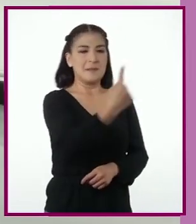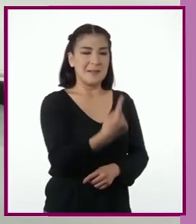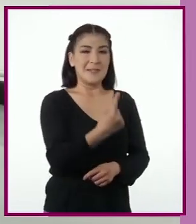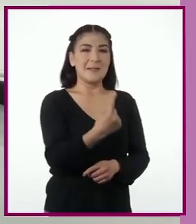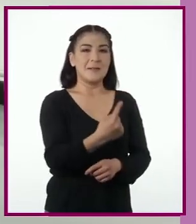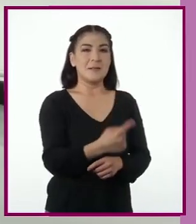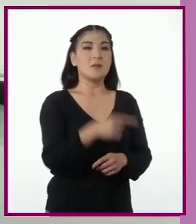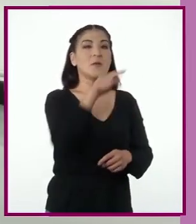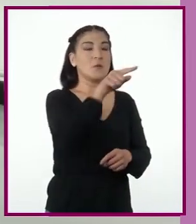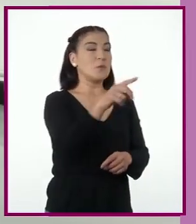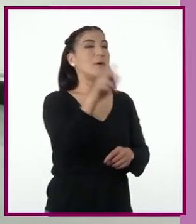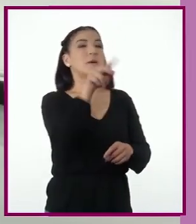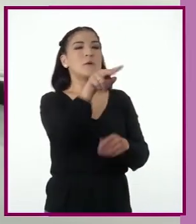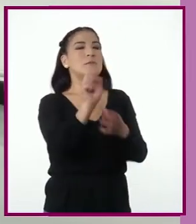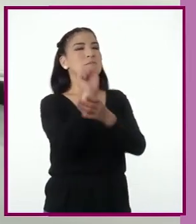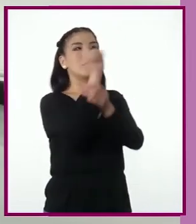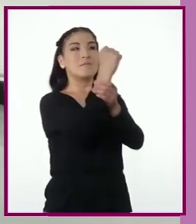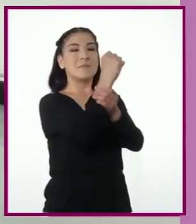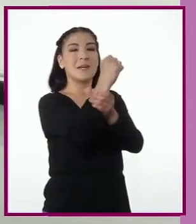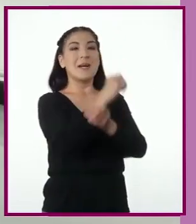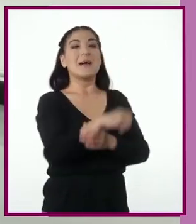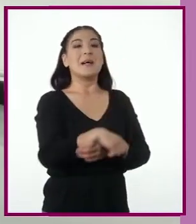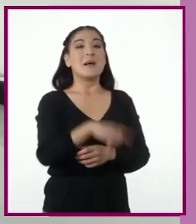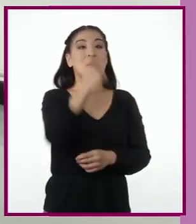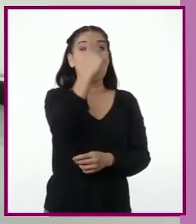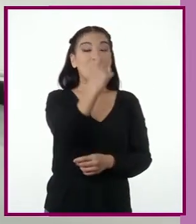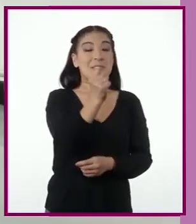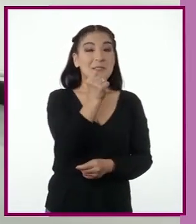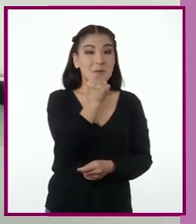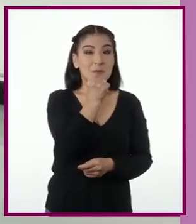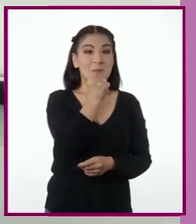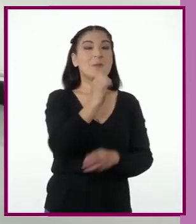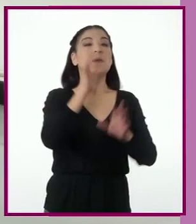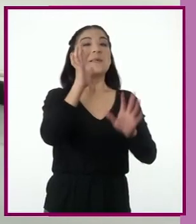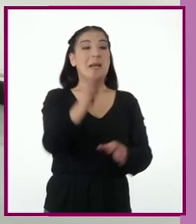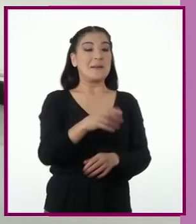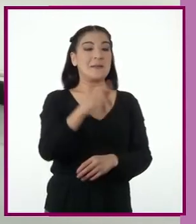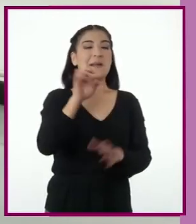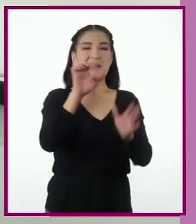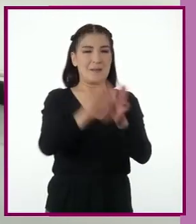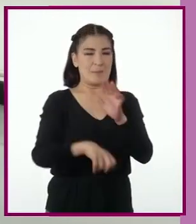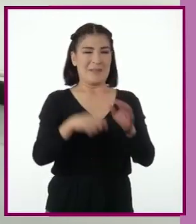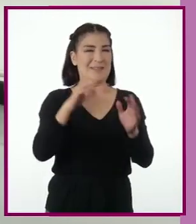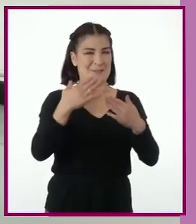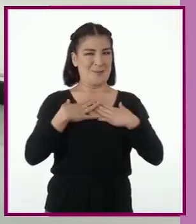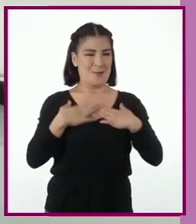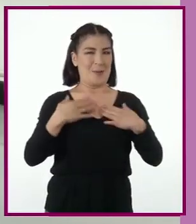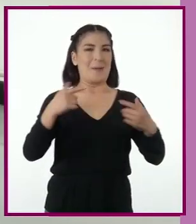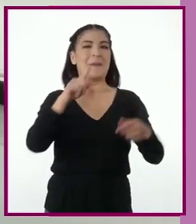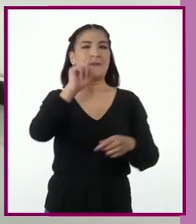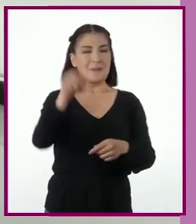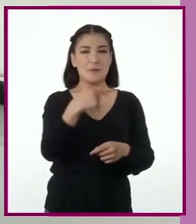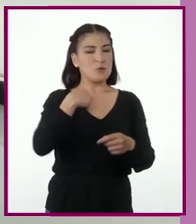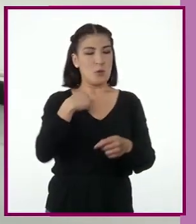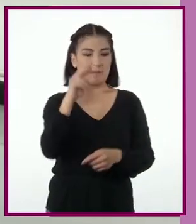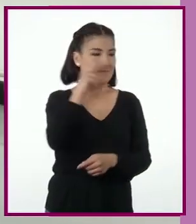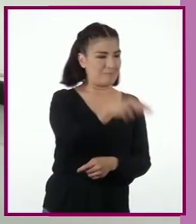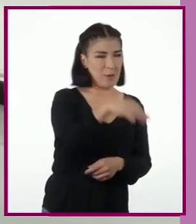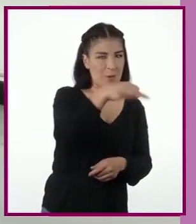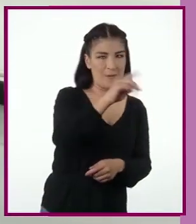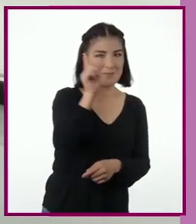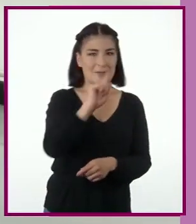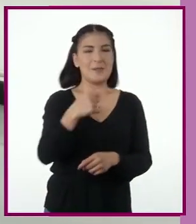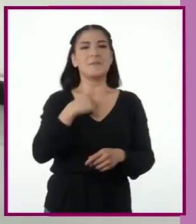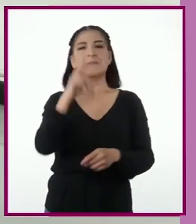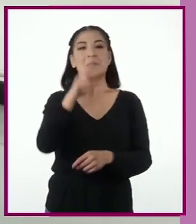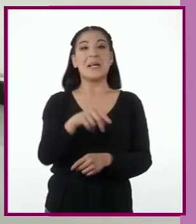hacia un costado y tú le vas a indicar que tiene un segundo para atraparlo de la siguiente manera. Hagamos de cuenta que yo soy tu familiar, no observo la cartulina. Y en